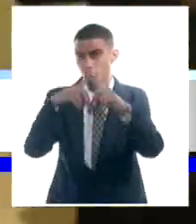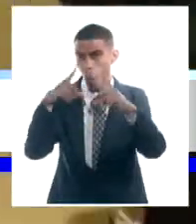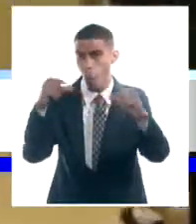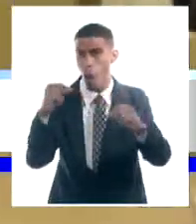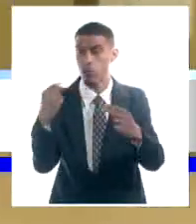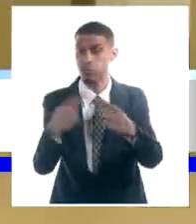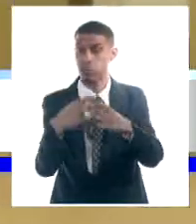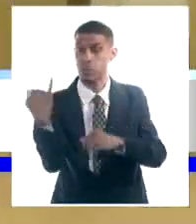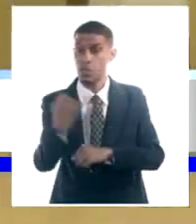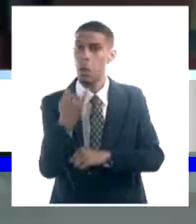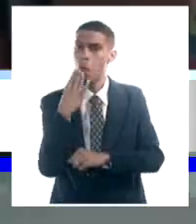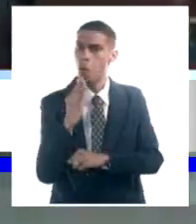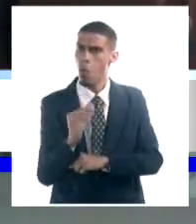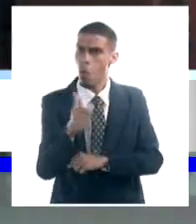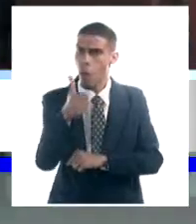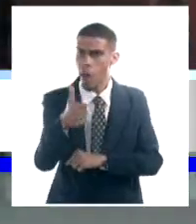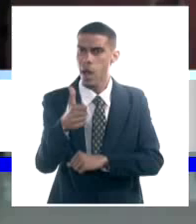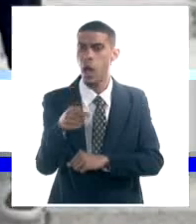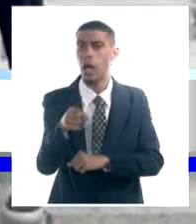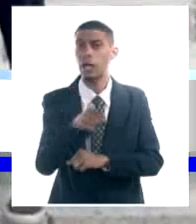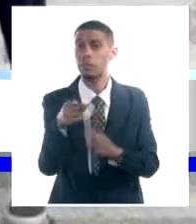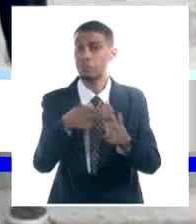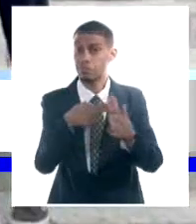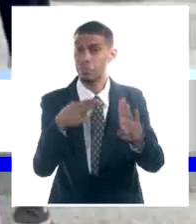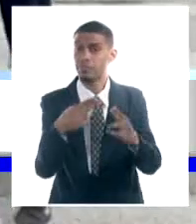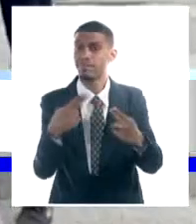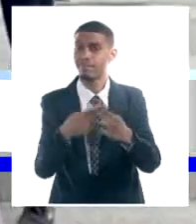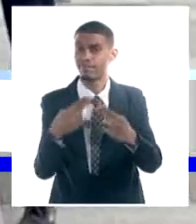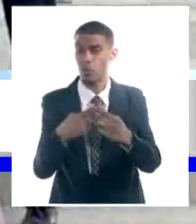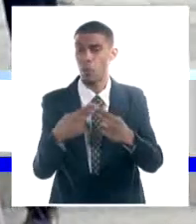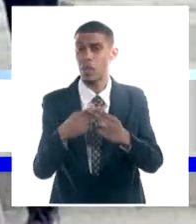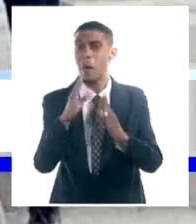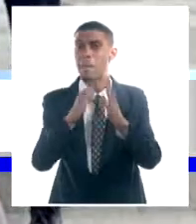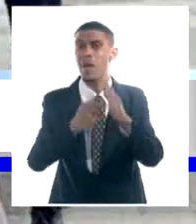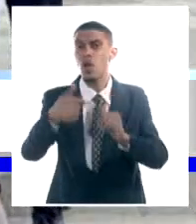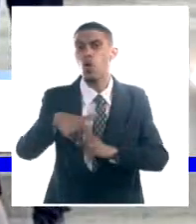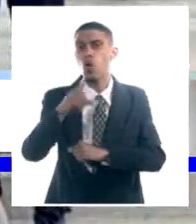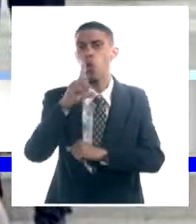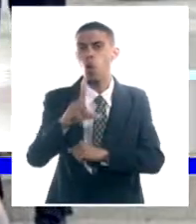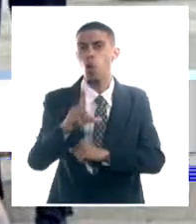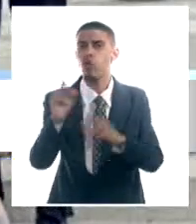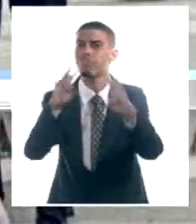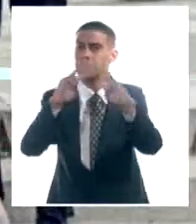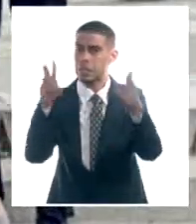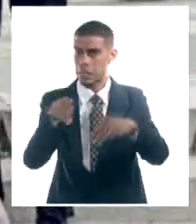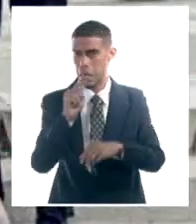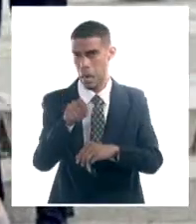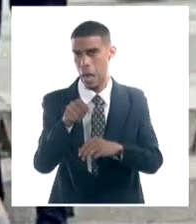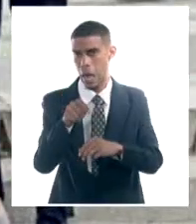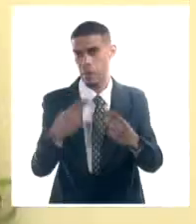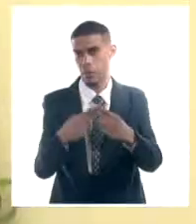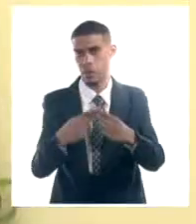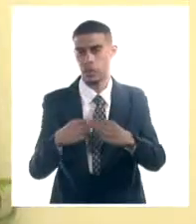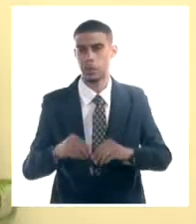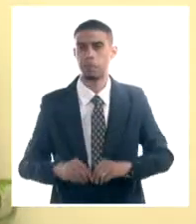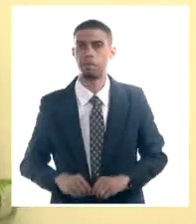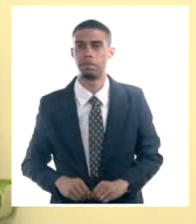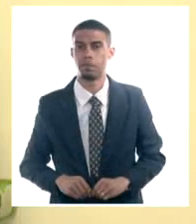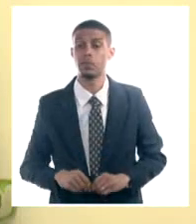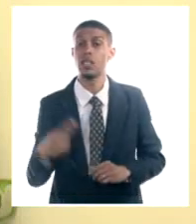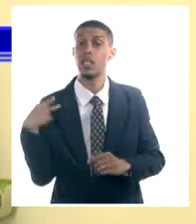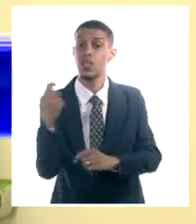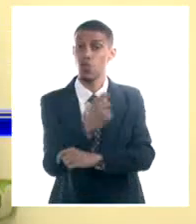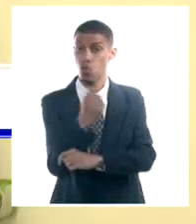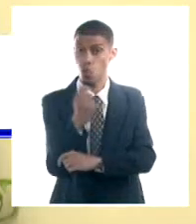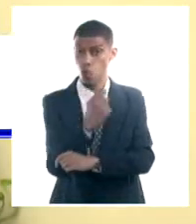Olimpiada Iberoamericana de esta disciplina, realizada en el mes de julio de manera online y con sede en Perú. Este curso